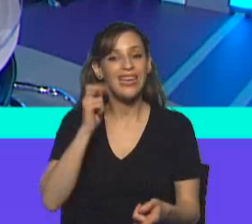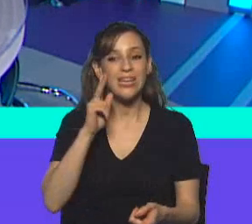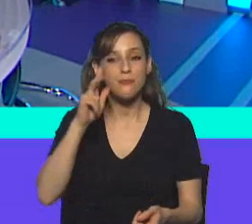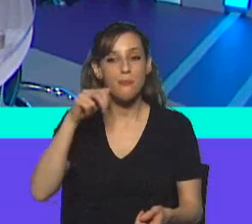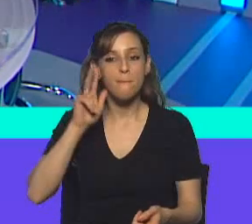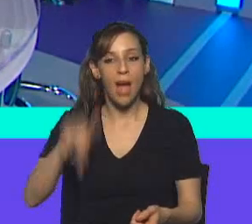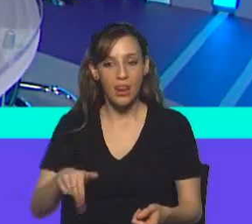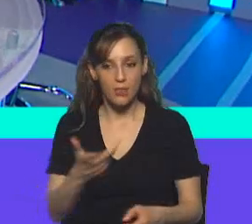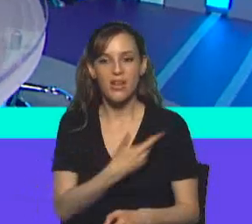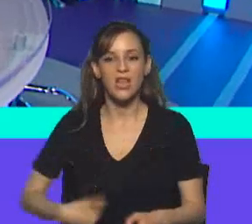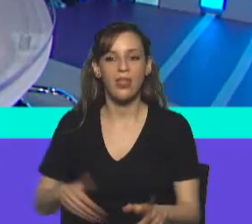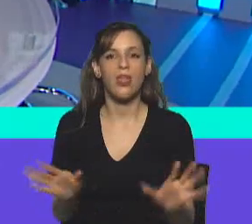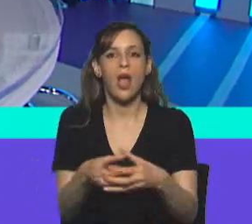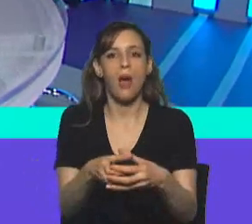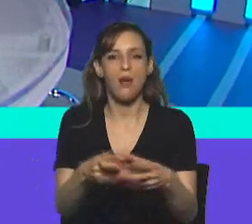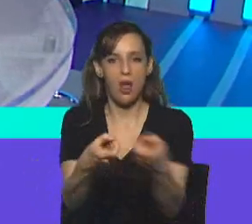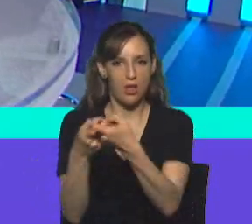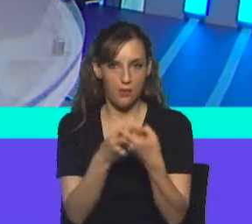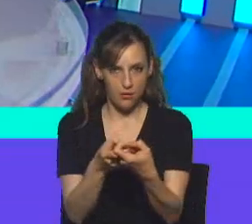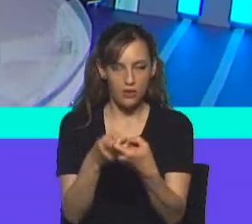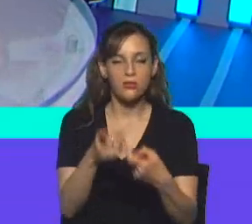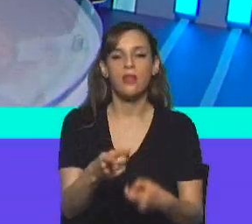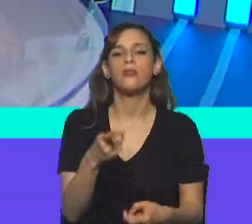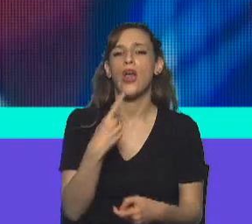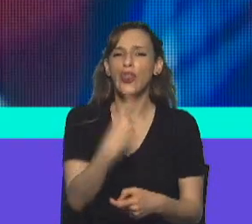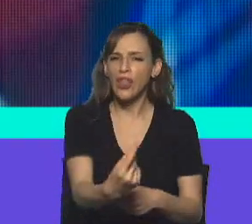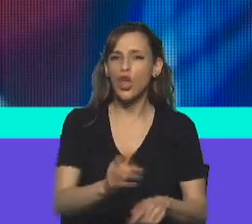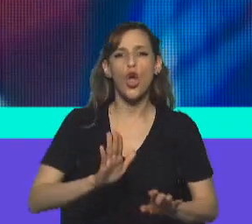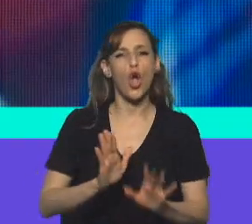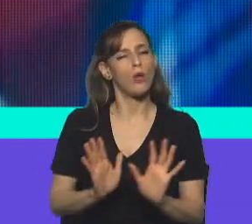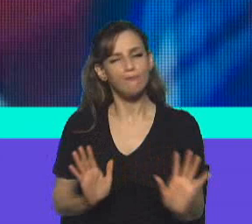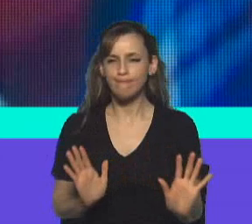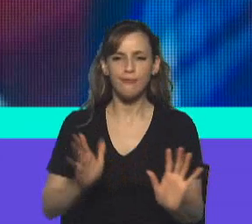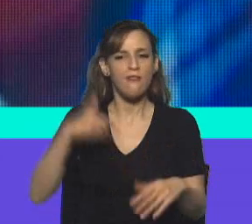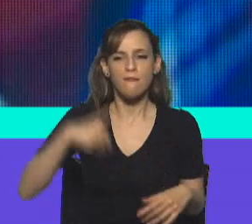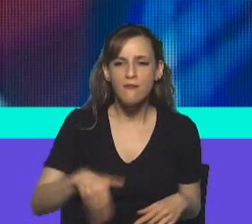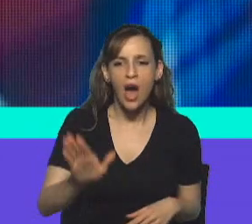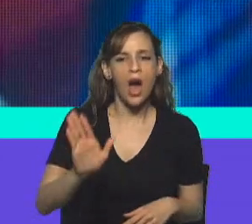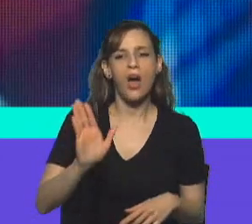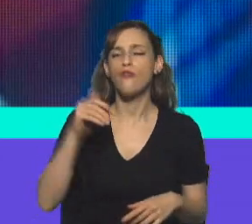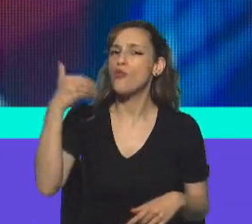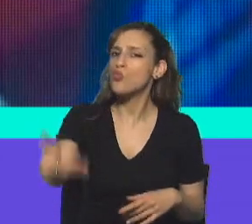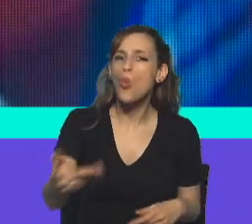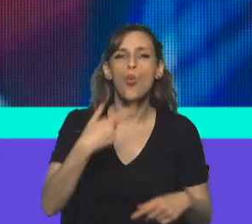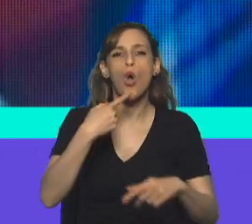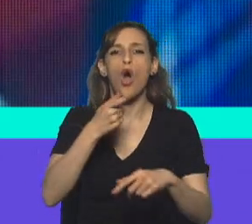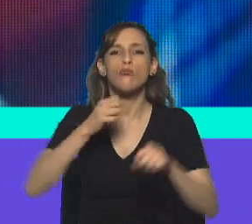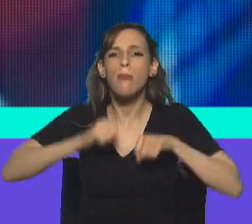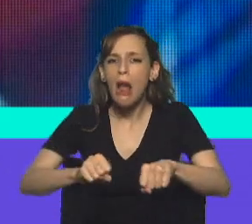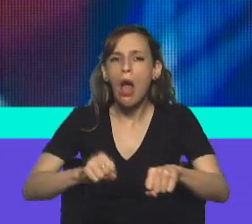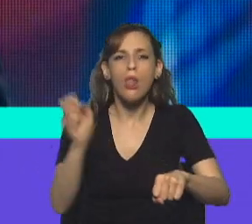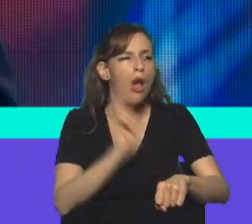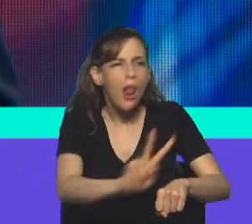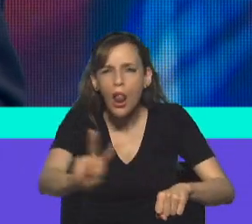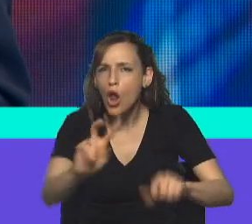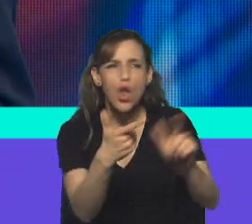ellos hablaron inclusive de peligro de desabastecimiento pues esto va a provocar puede llegar a provocar desabastecimiento primero dicen que